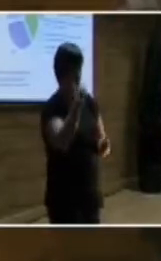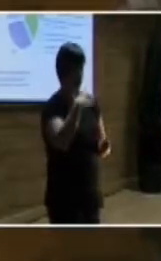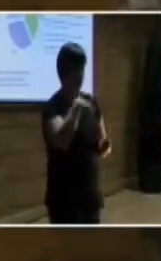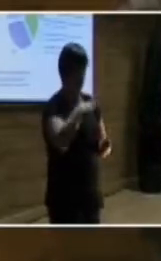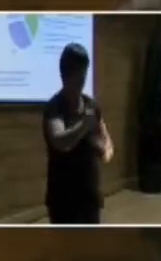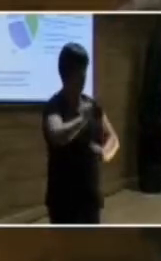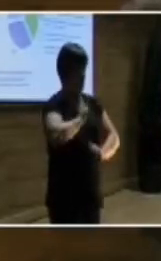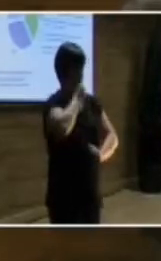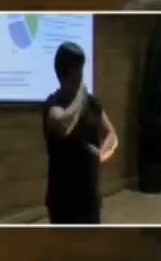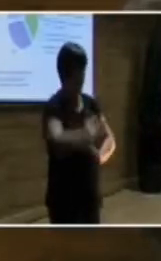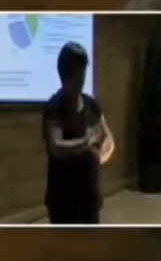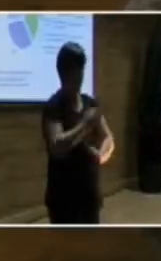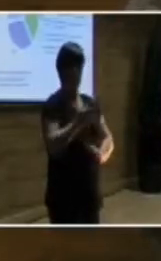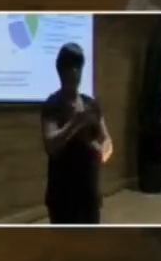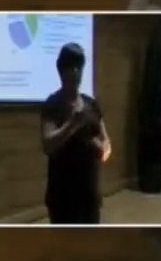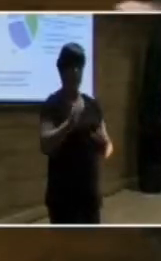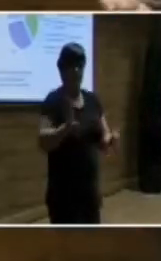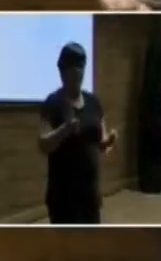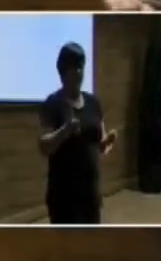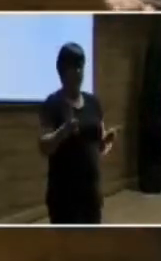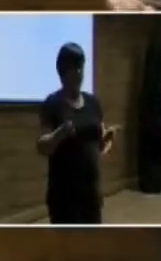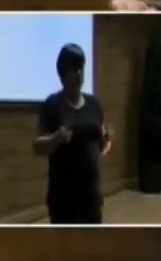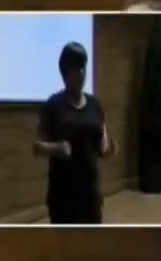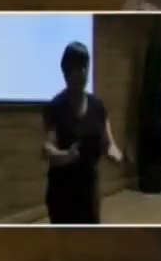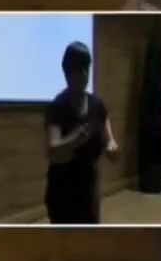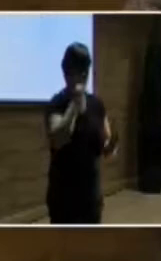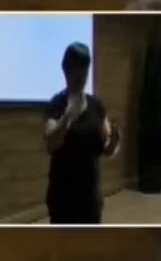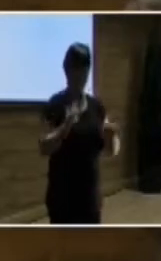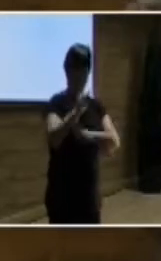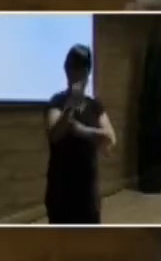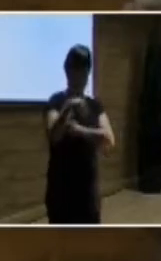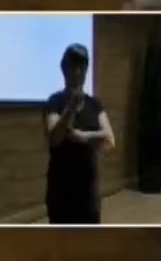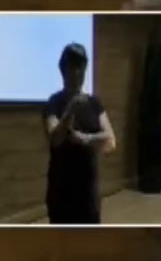ponerse en guardia y ponerse en marcha para cuidarle mejor.